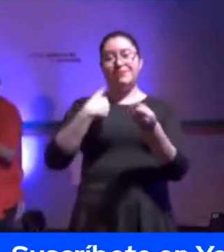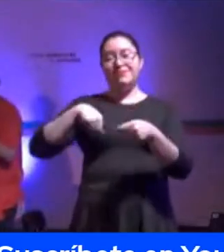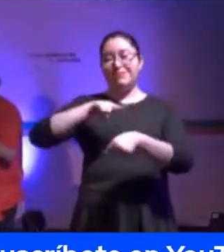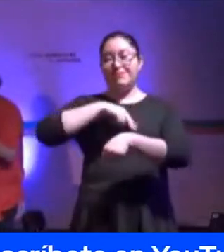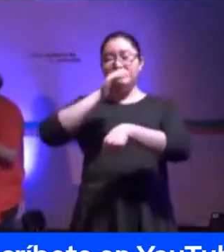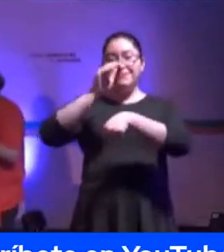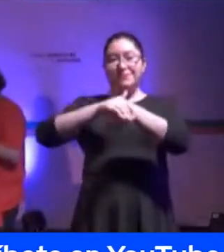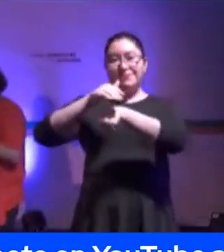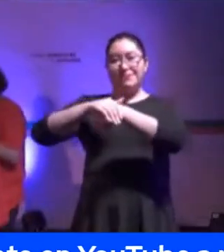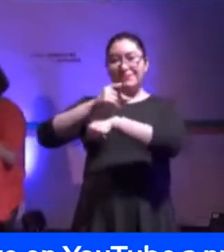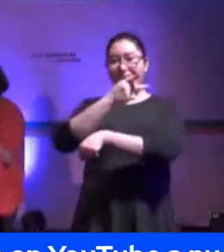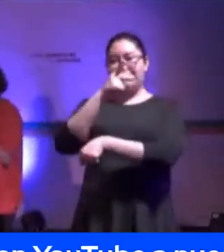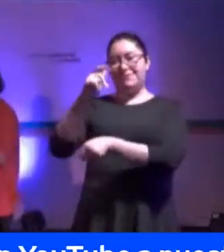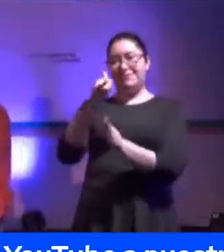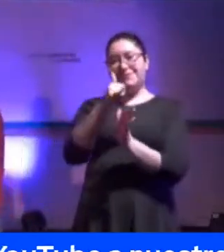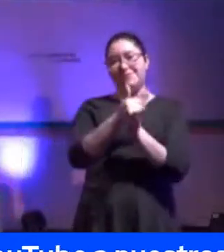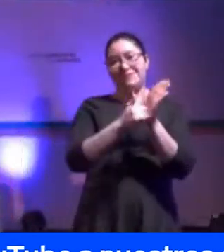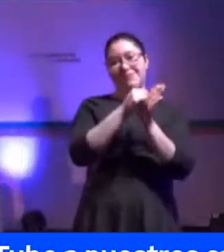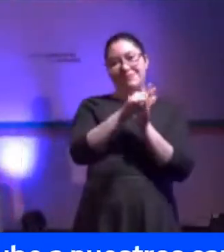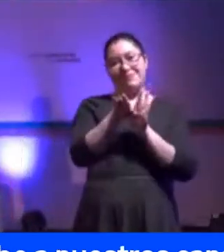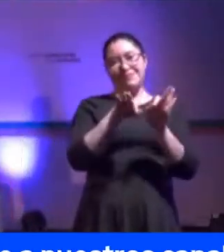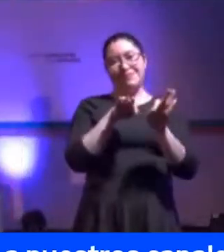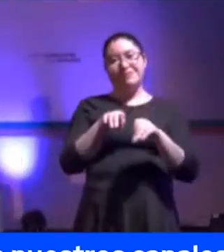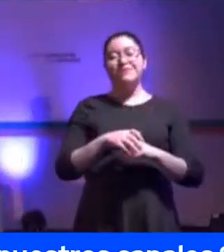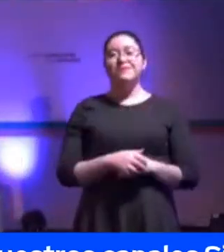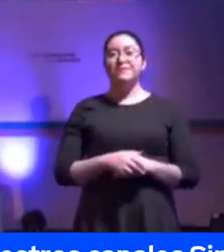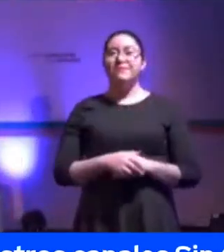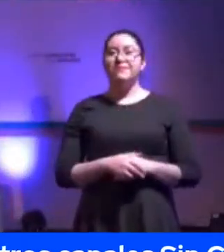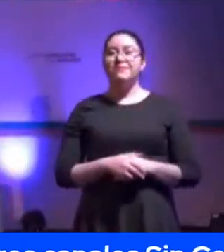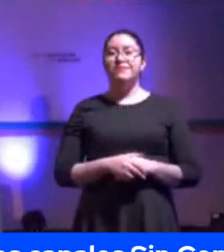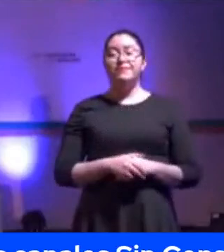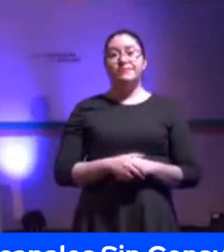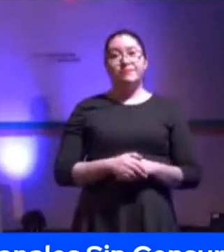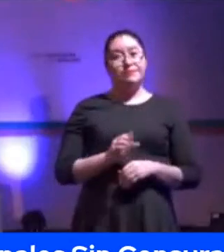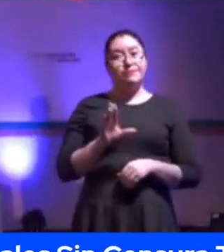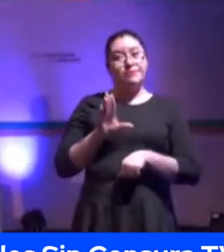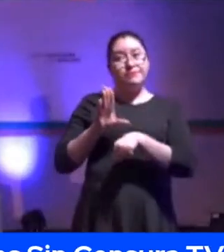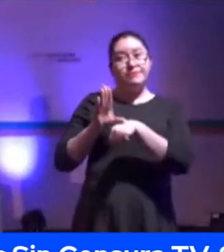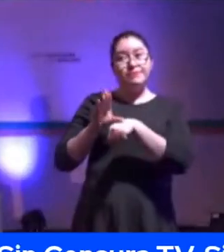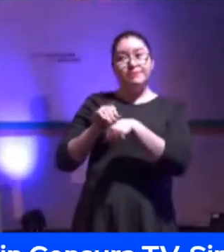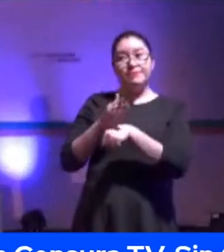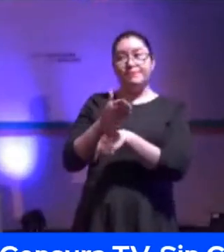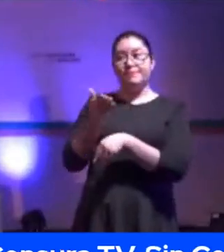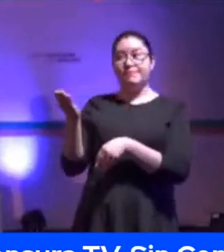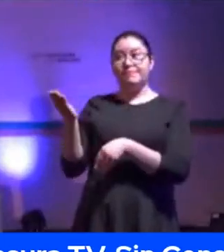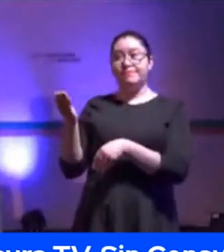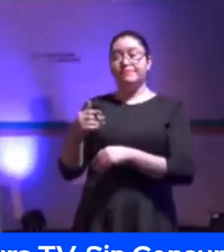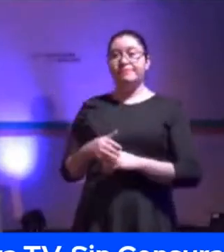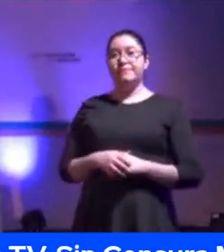amigos youtuberos. Y, si me permiten,